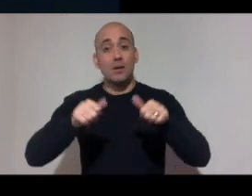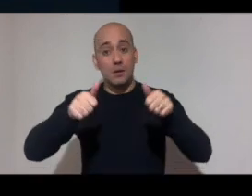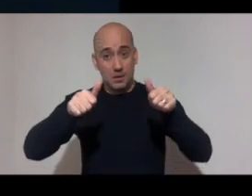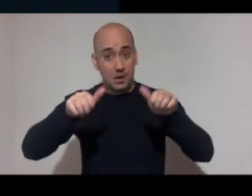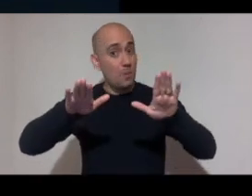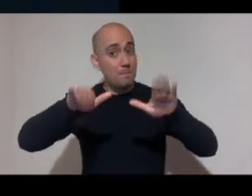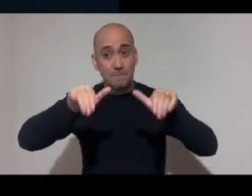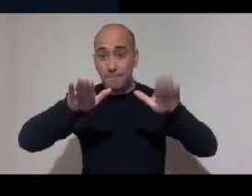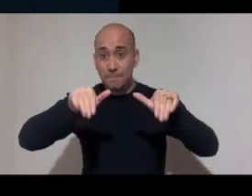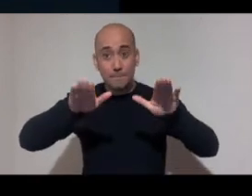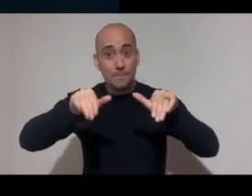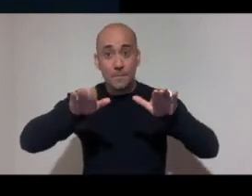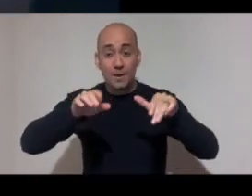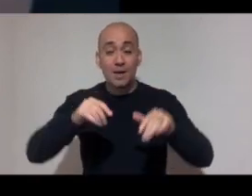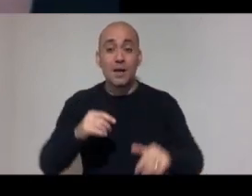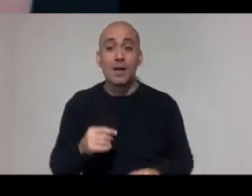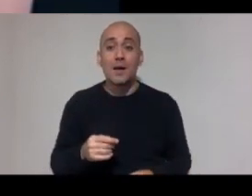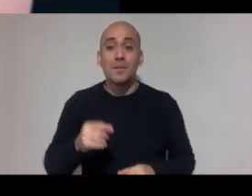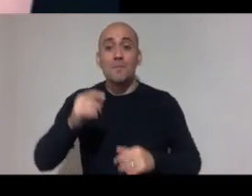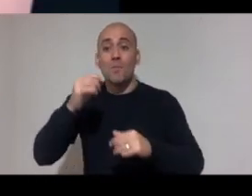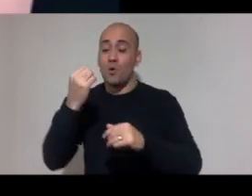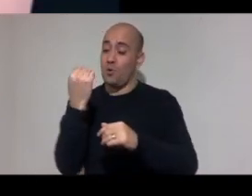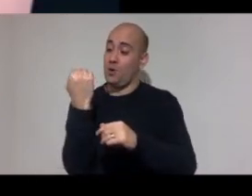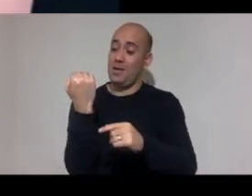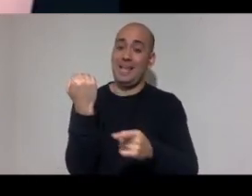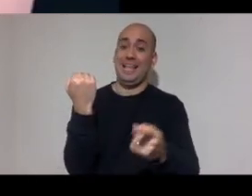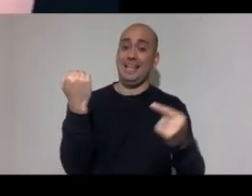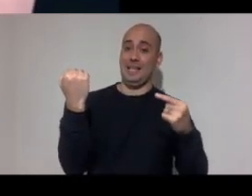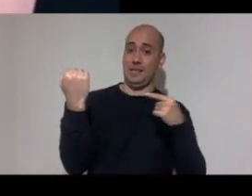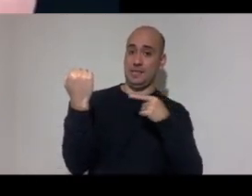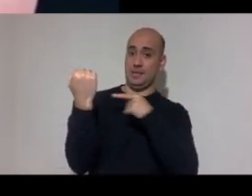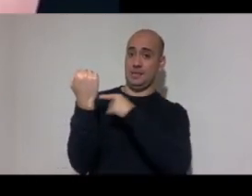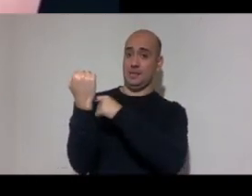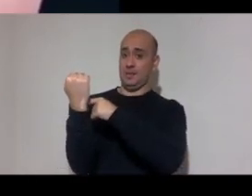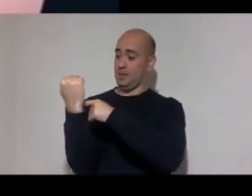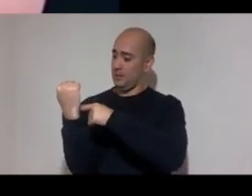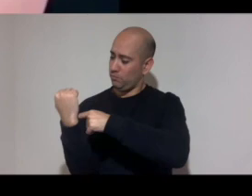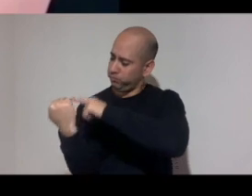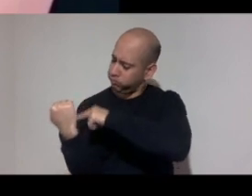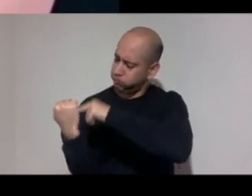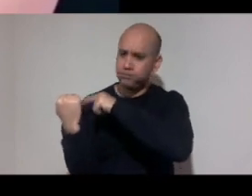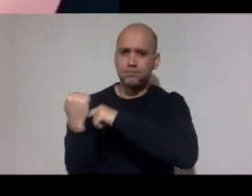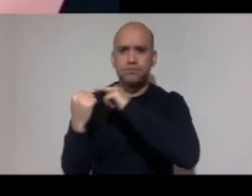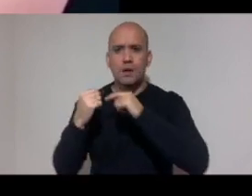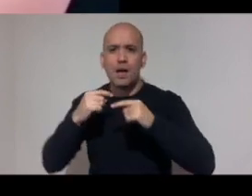Ahora hacemos lo mismo por las caras internas de los dientes,